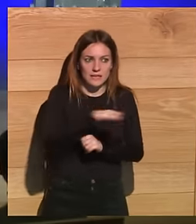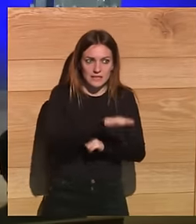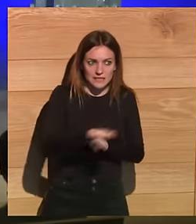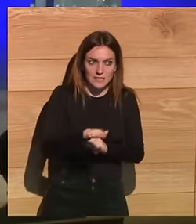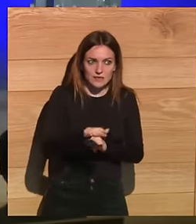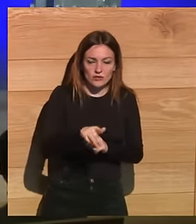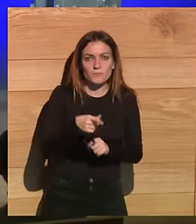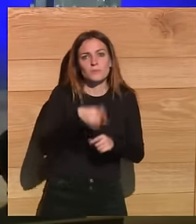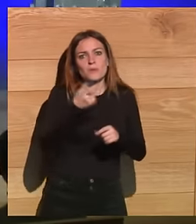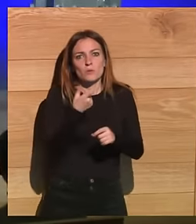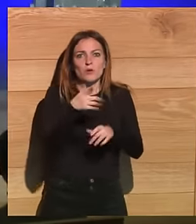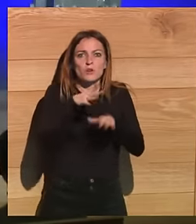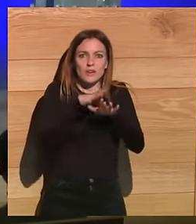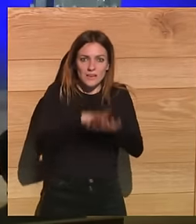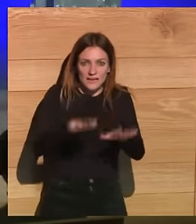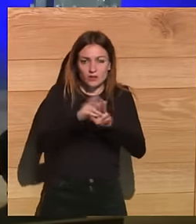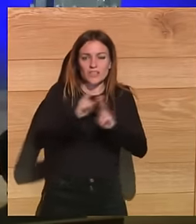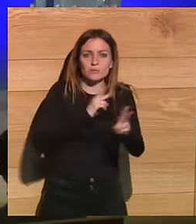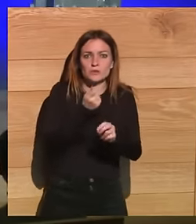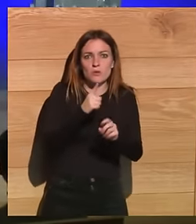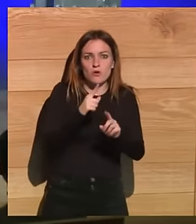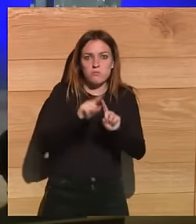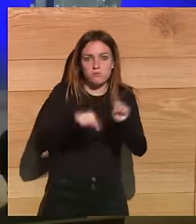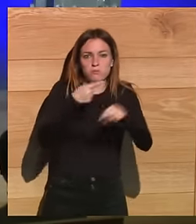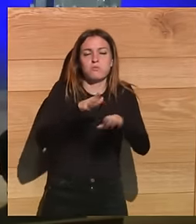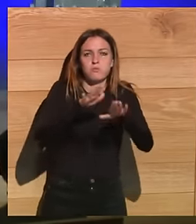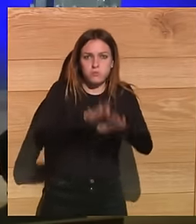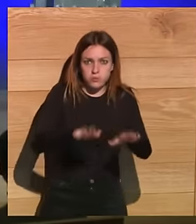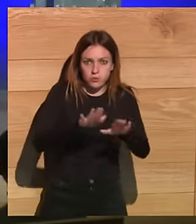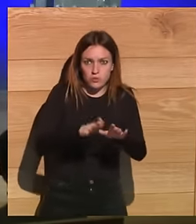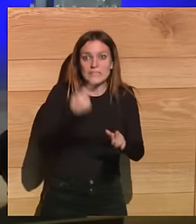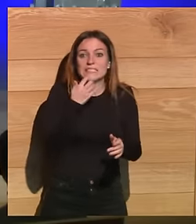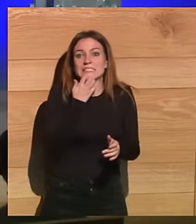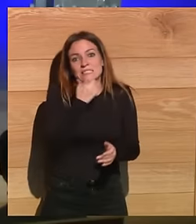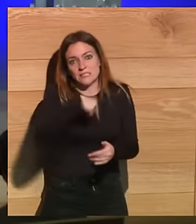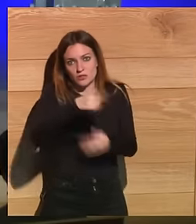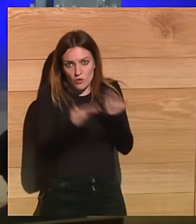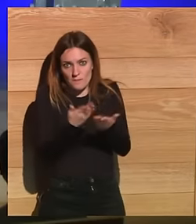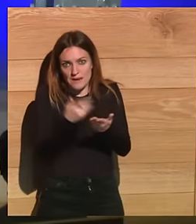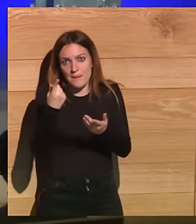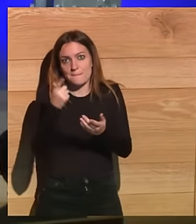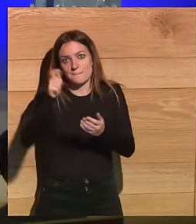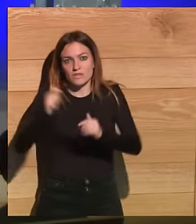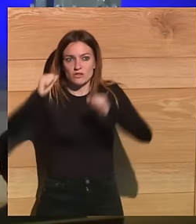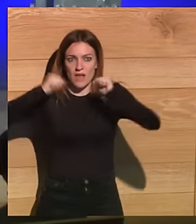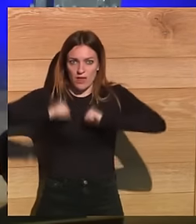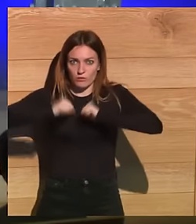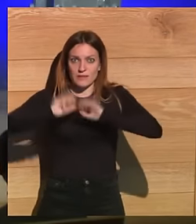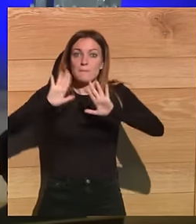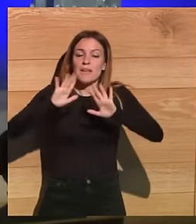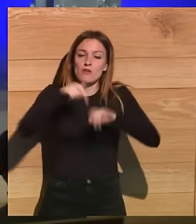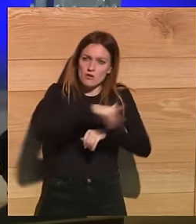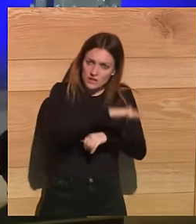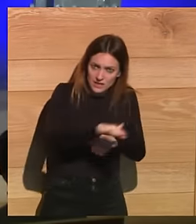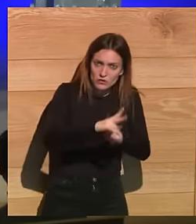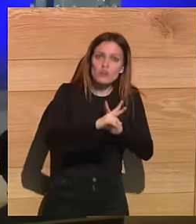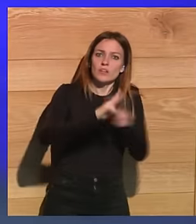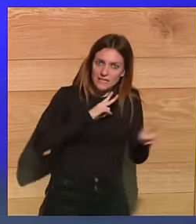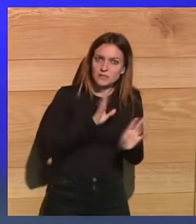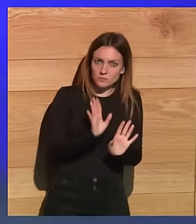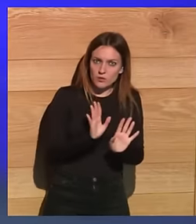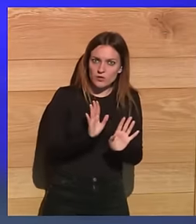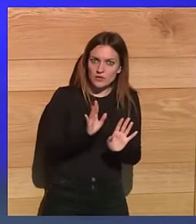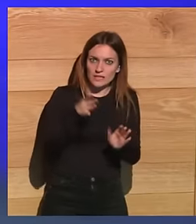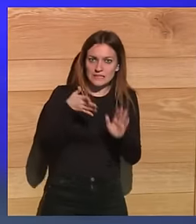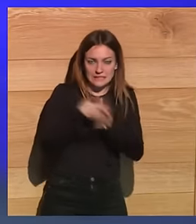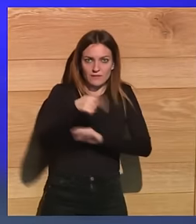estas respuestas vienen con un poco de retardo comparado con un adulto, pero el niño responde, y esto es muy característico de lo que pasa con